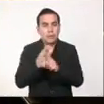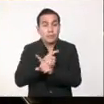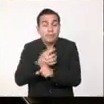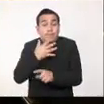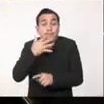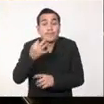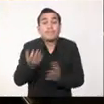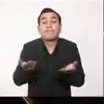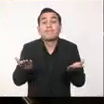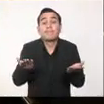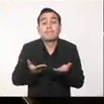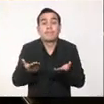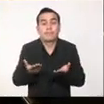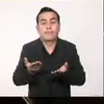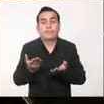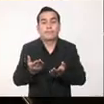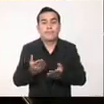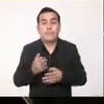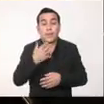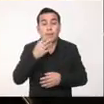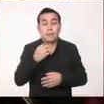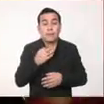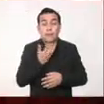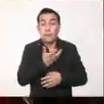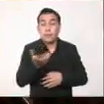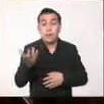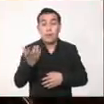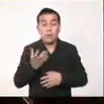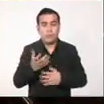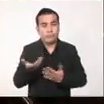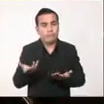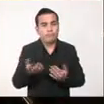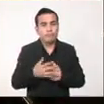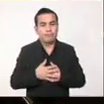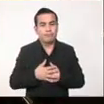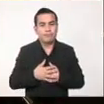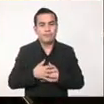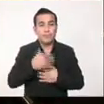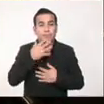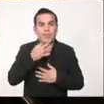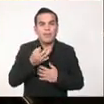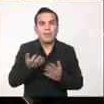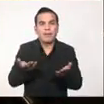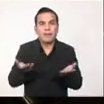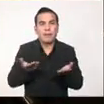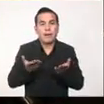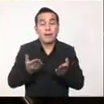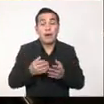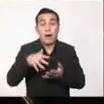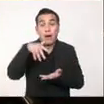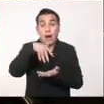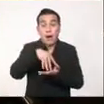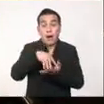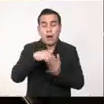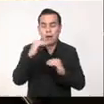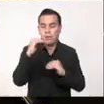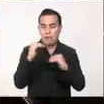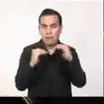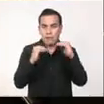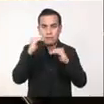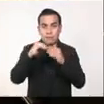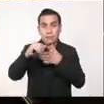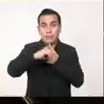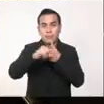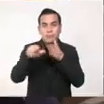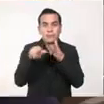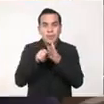eligen a las nuevas personas para que elijan al gusto de la oposición. Si no, el pueblo hubiera dado un balance en la